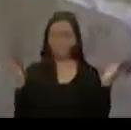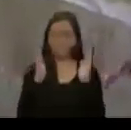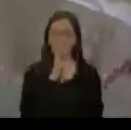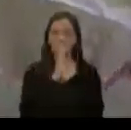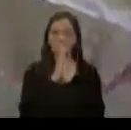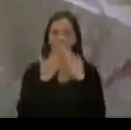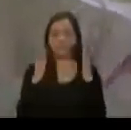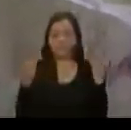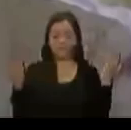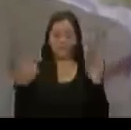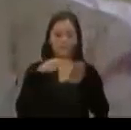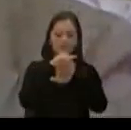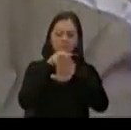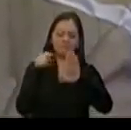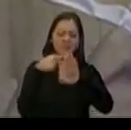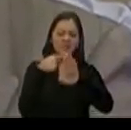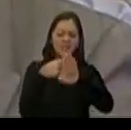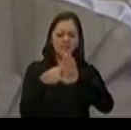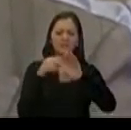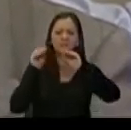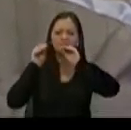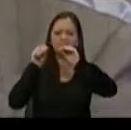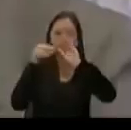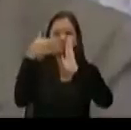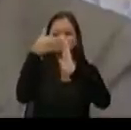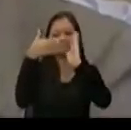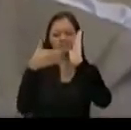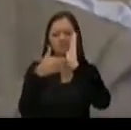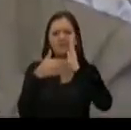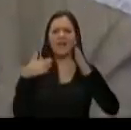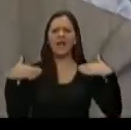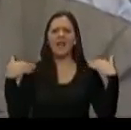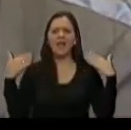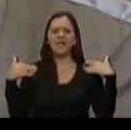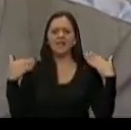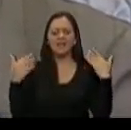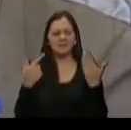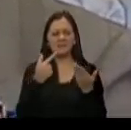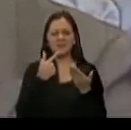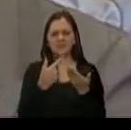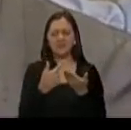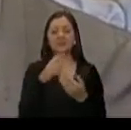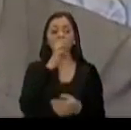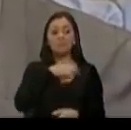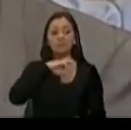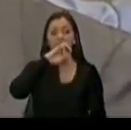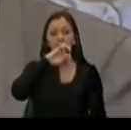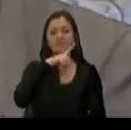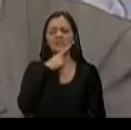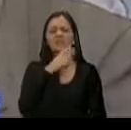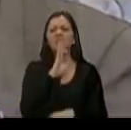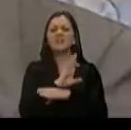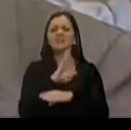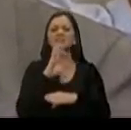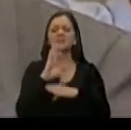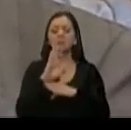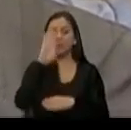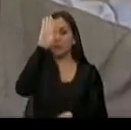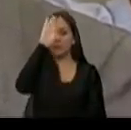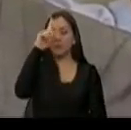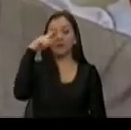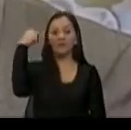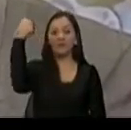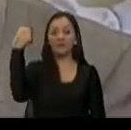evangelizar con alegría, Monseñor, quisiera que amplíe esta frase, ¿cuál será el mensaje, el testimonio que entregará el Papa acá